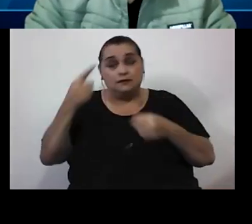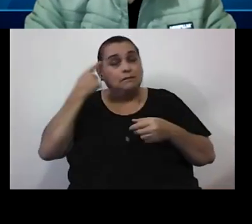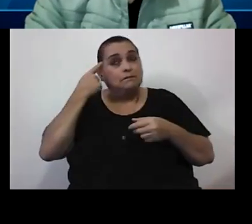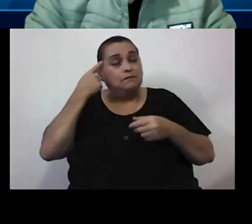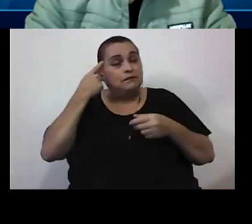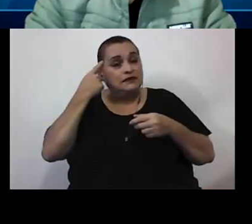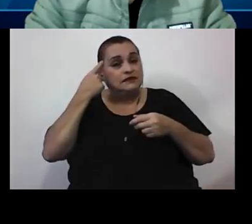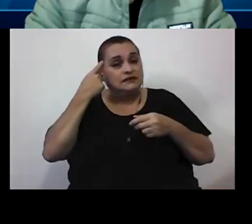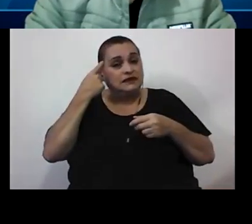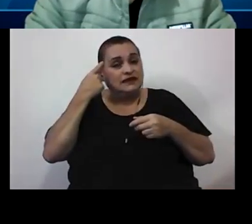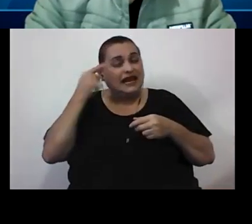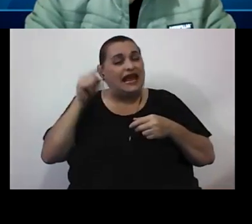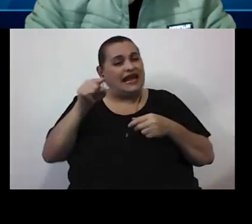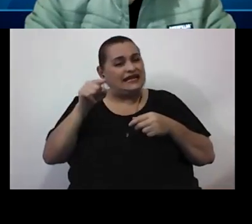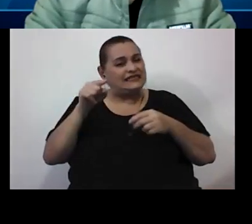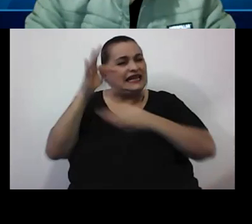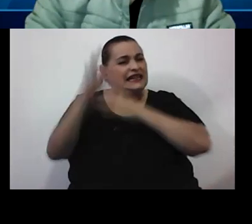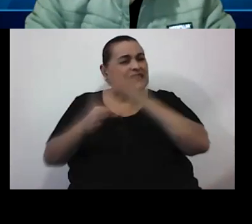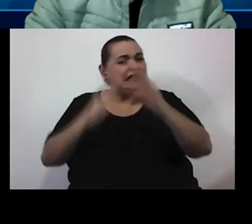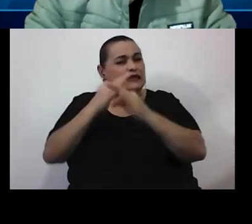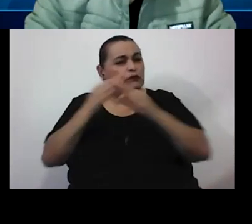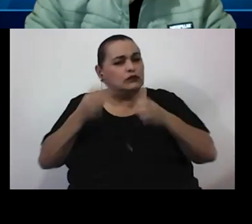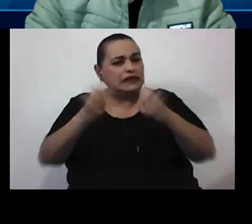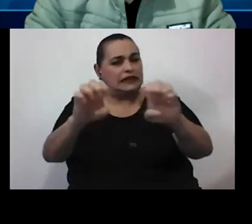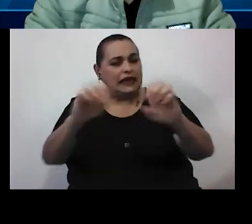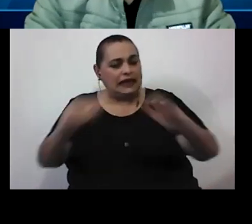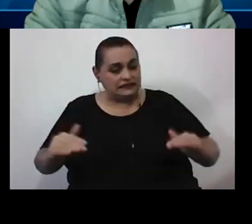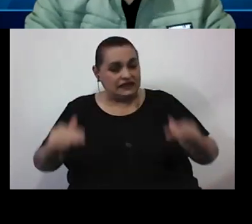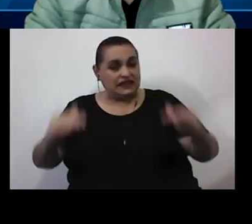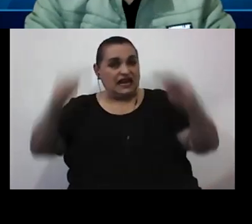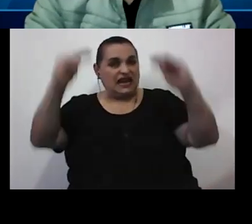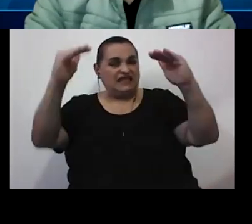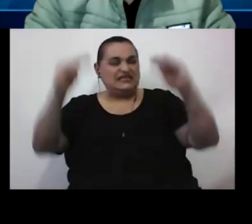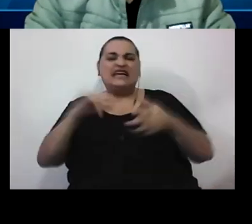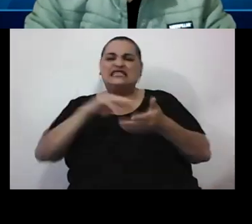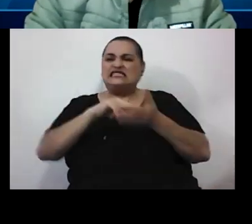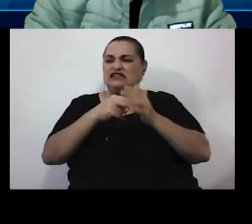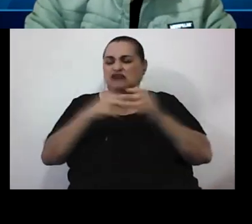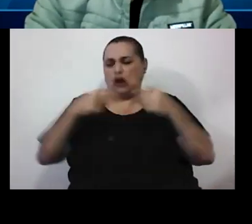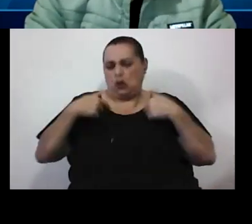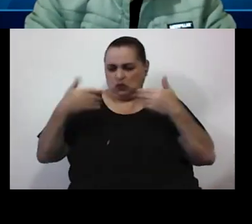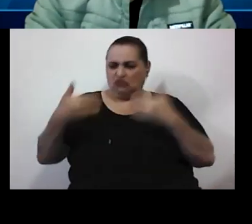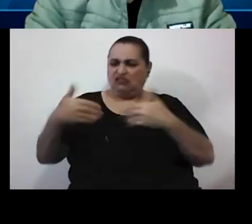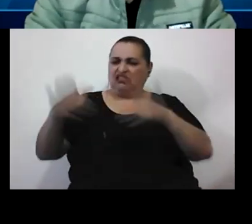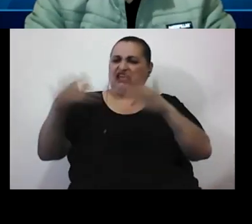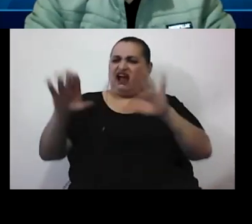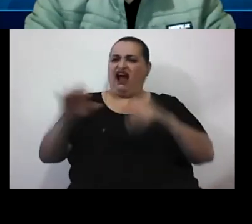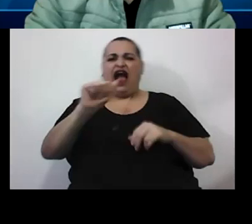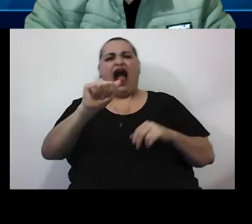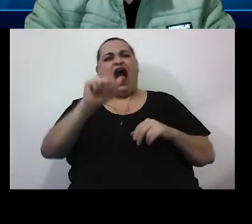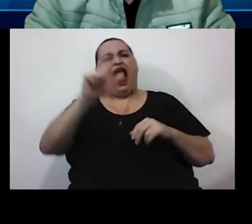que este tipo de estrategias de crianza es una alcahuetería, que le ha hecho daño a